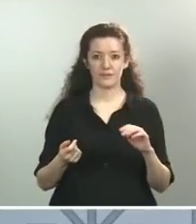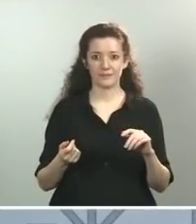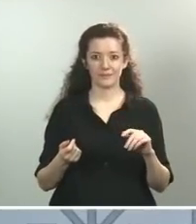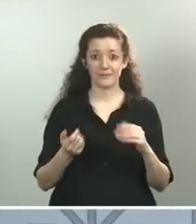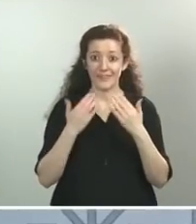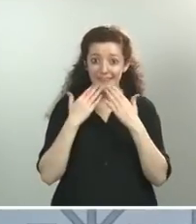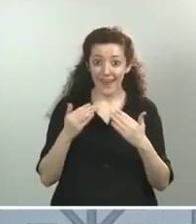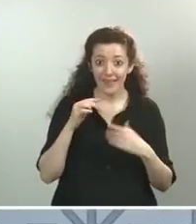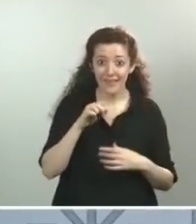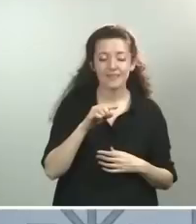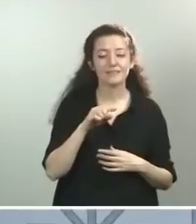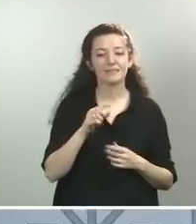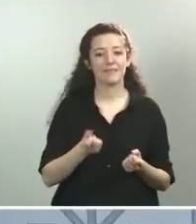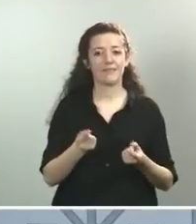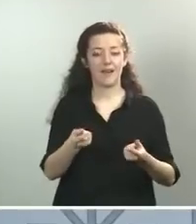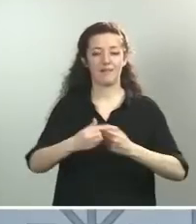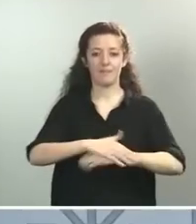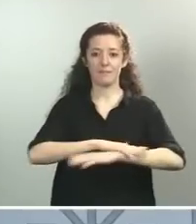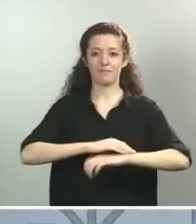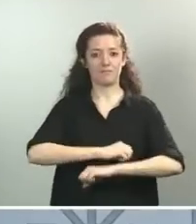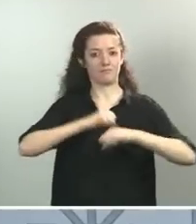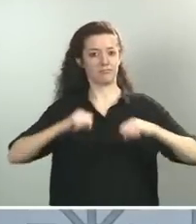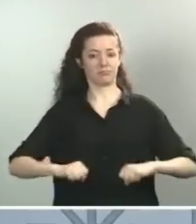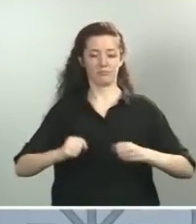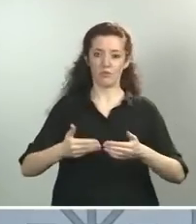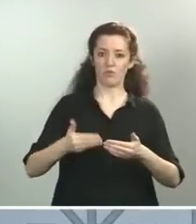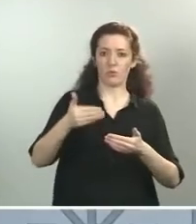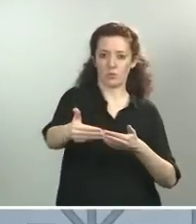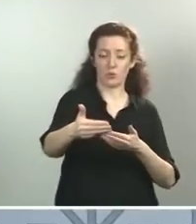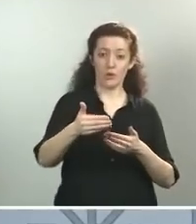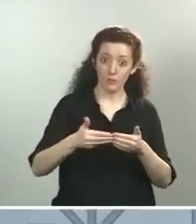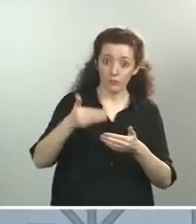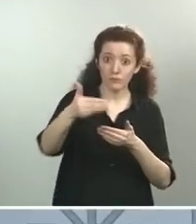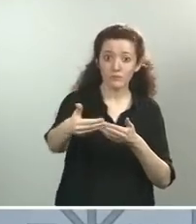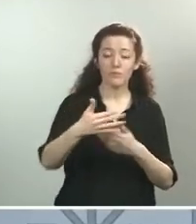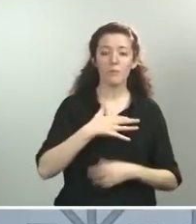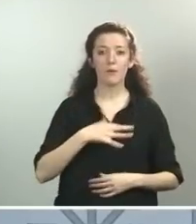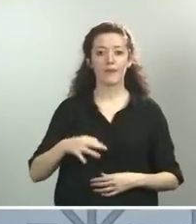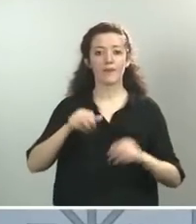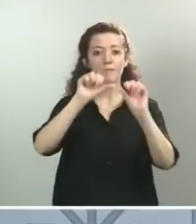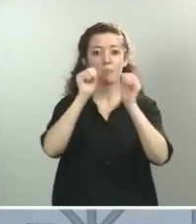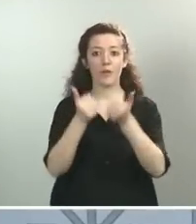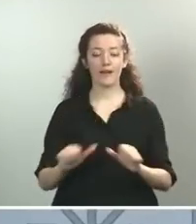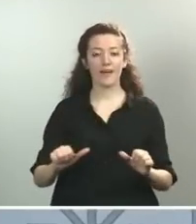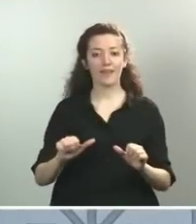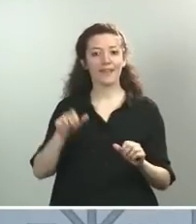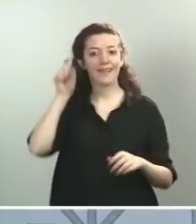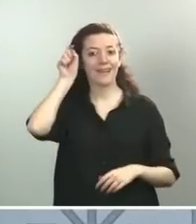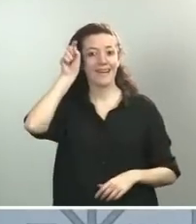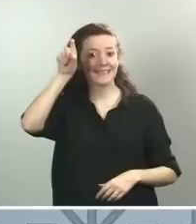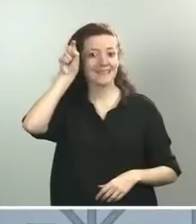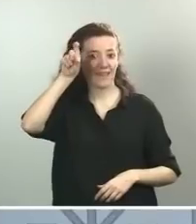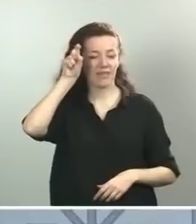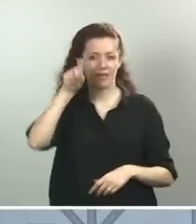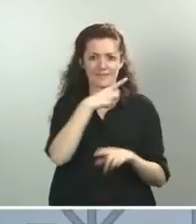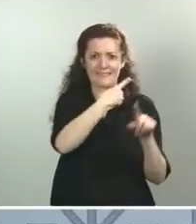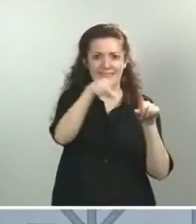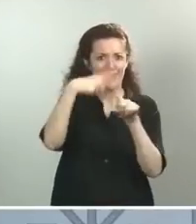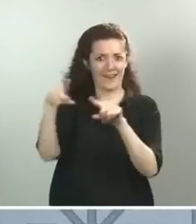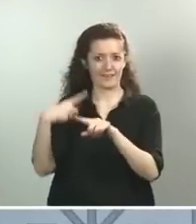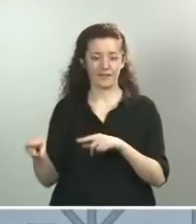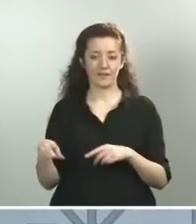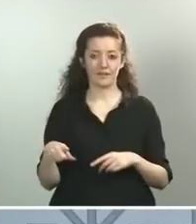para que seamos capaces de tener distintas modalidades de enseñanza, non pasar de presencial á virtual, ni mucho menos, pero que